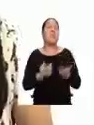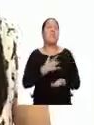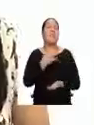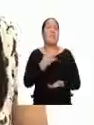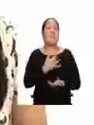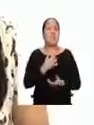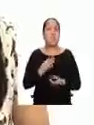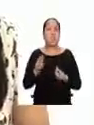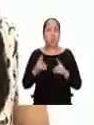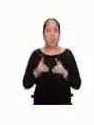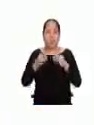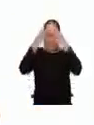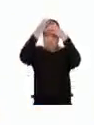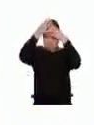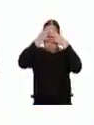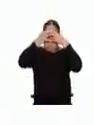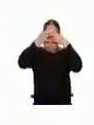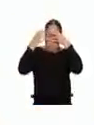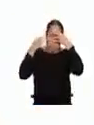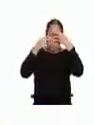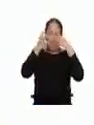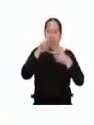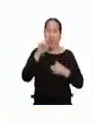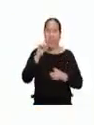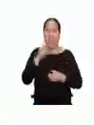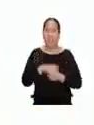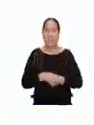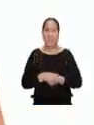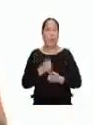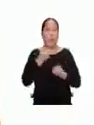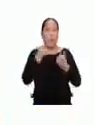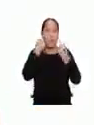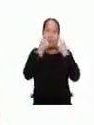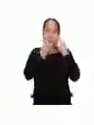estamos ante una realidad virtual. No te olvides de guardar todo lo aprendido en tu portafolio.